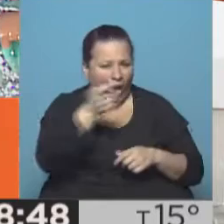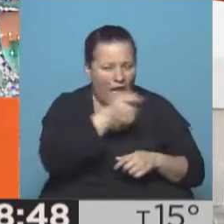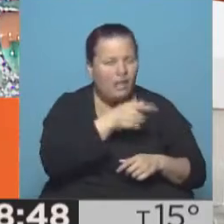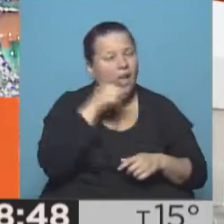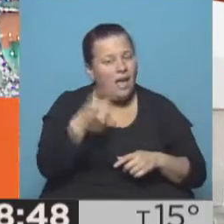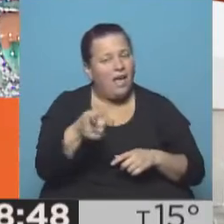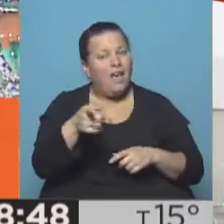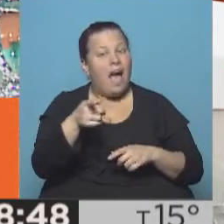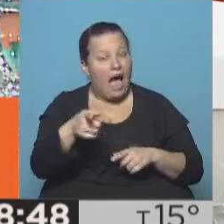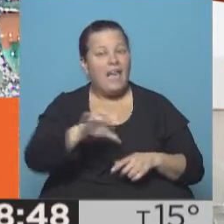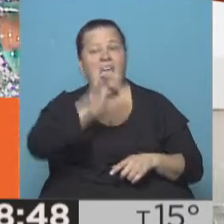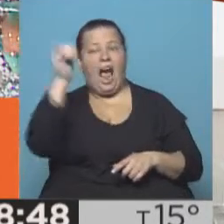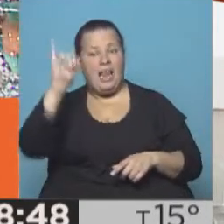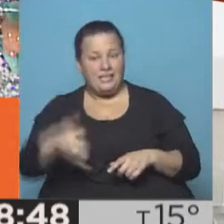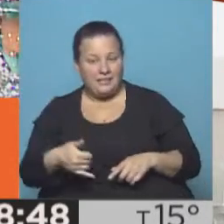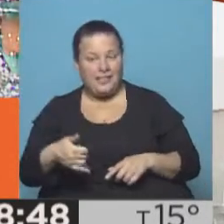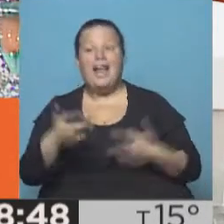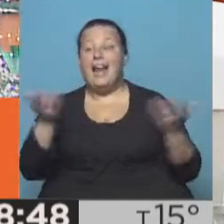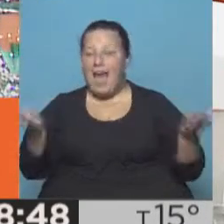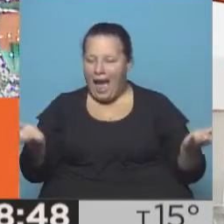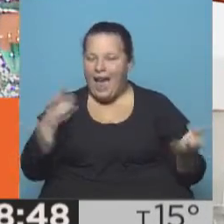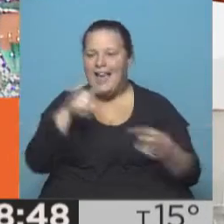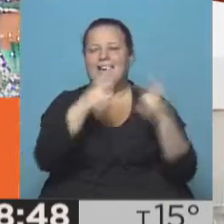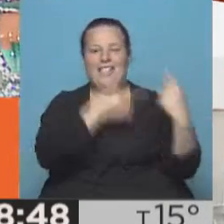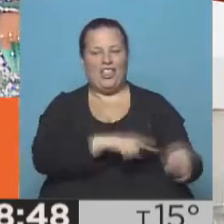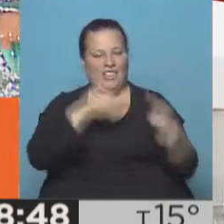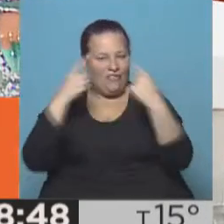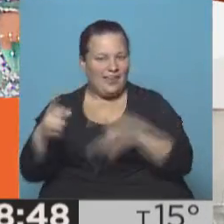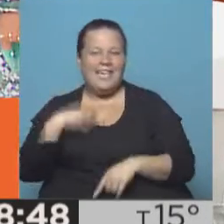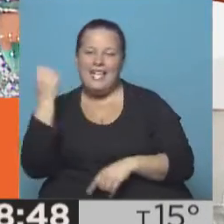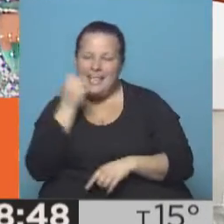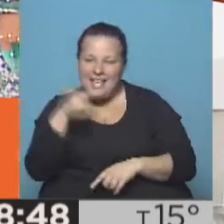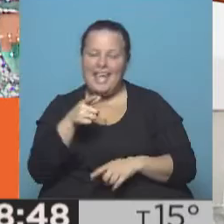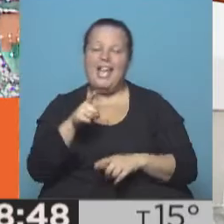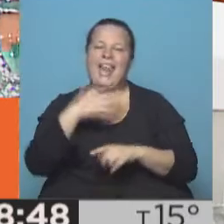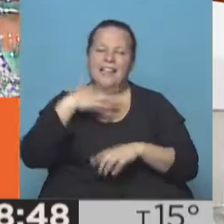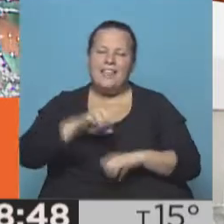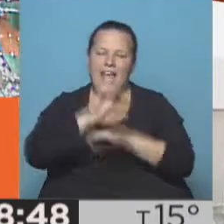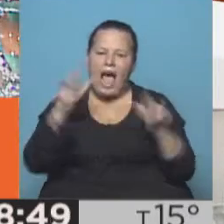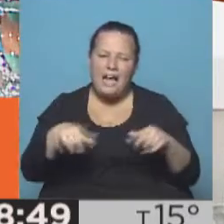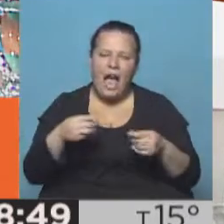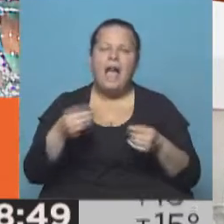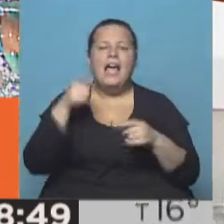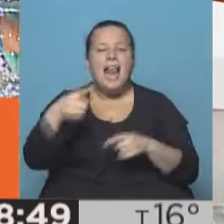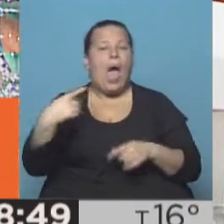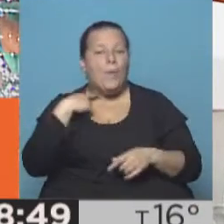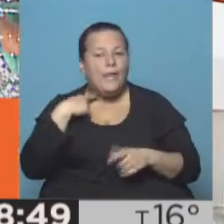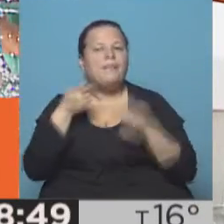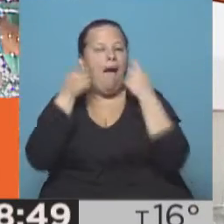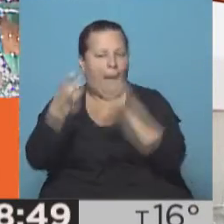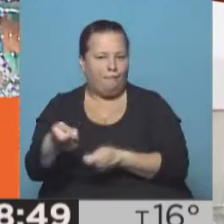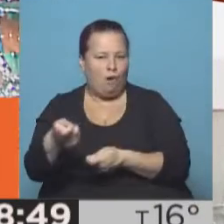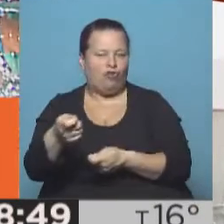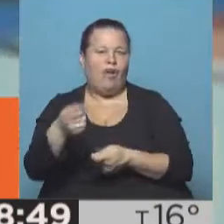es donde ganó el sí. Eso es es la gran diferencia, y lo que tratábamos de entender aquí, que son las víctimas las que acompañan,